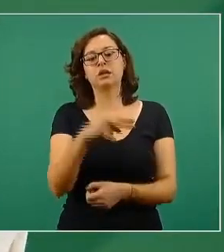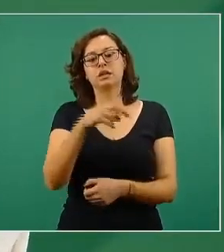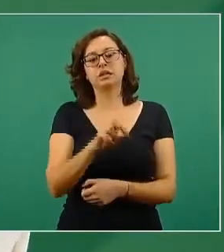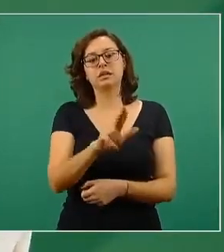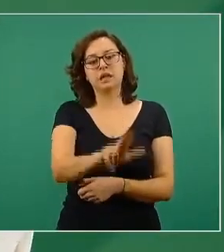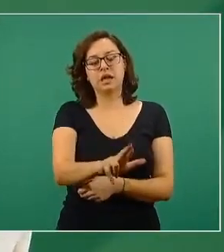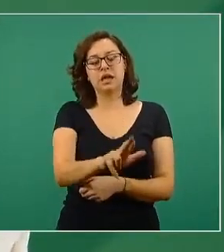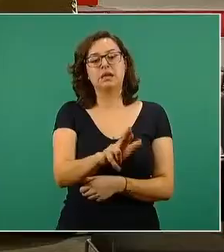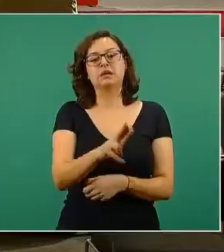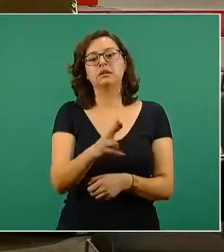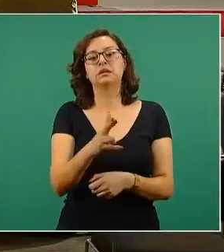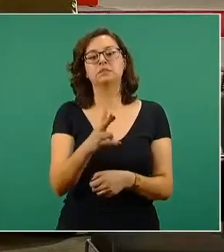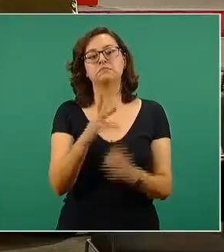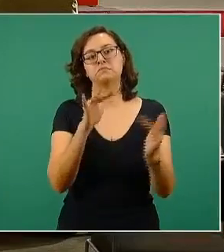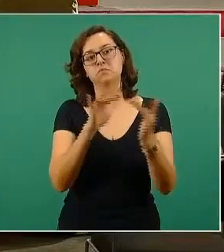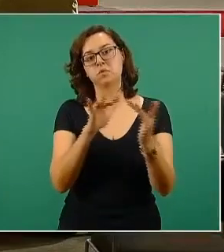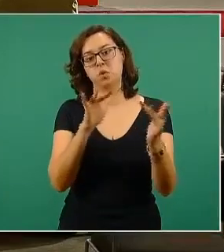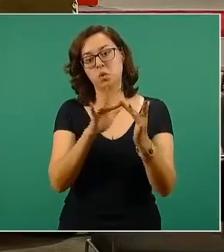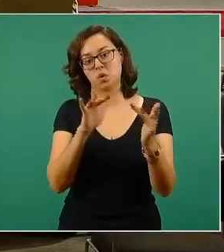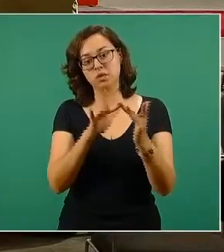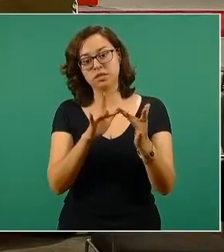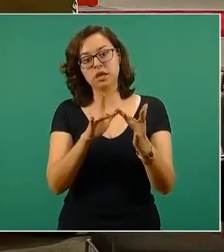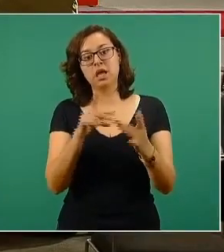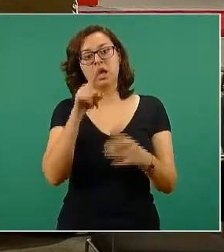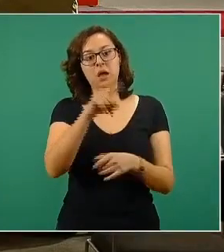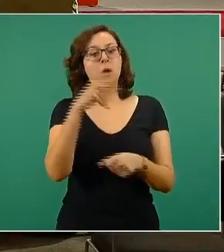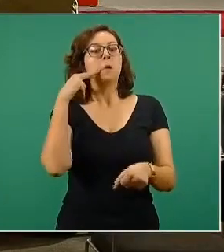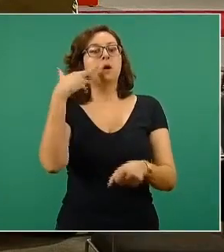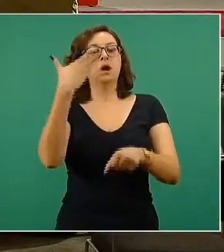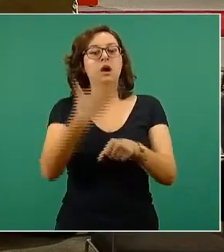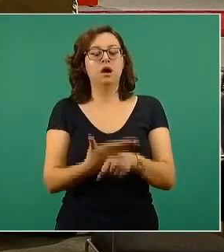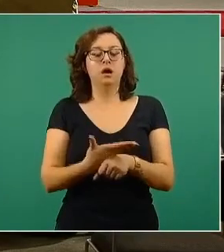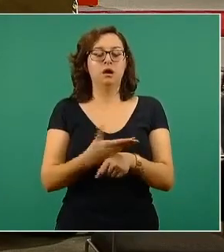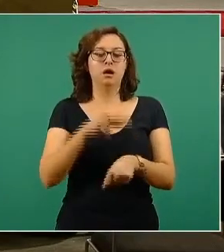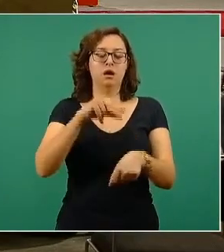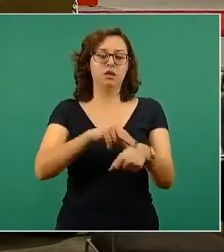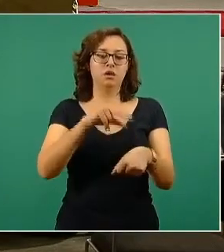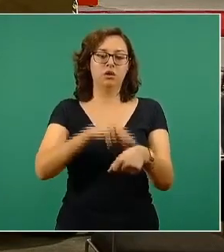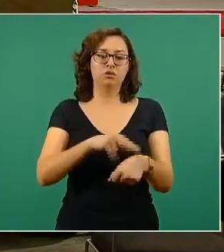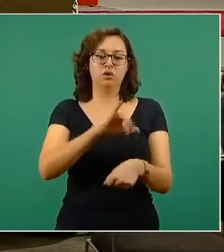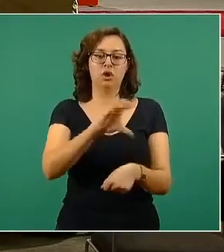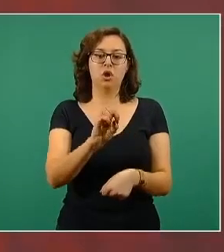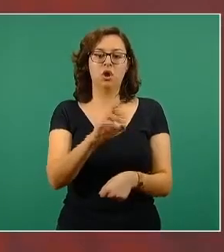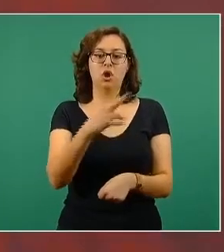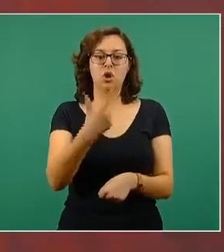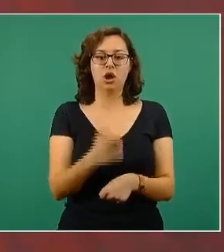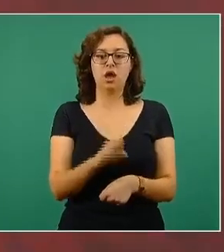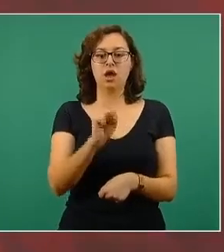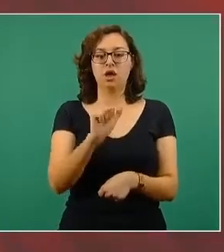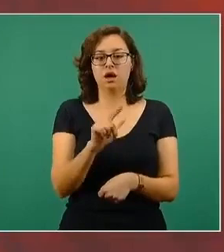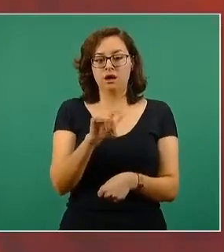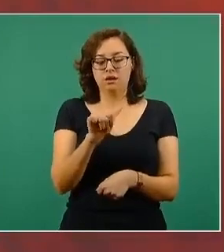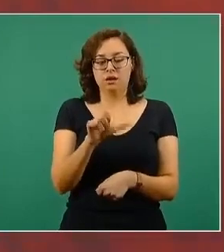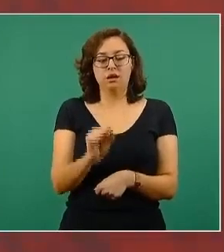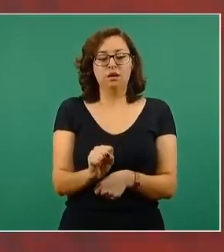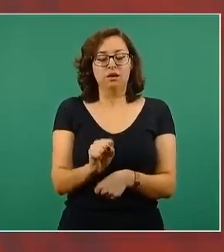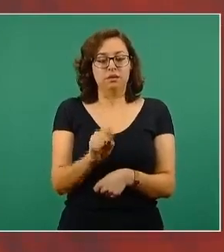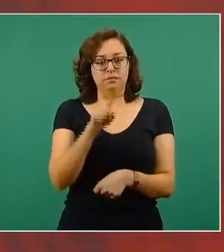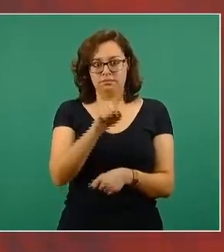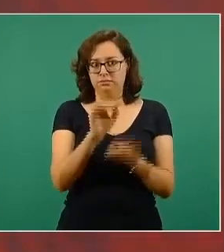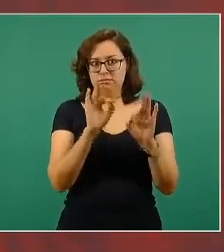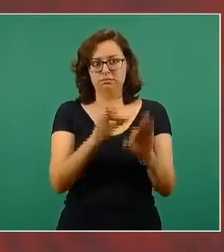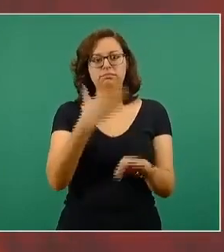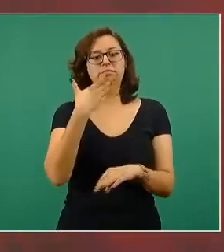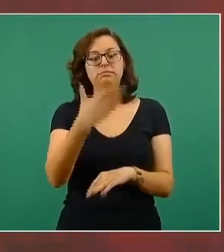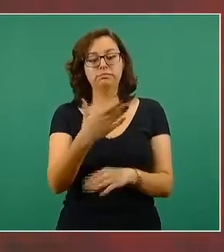Respiratorias, que dirige el doctor Jorge Salas muy atinadamente, y esta